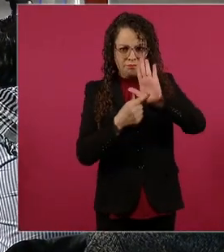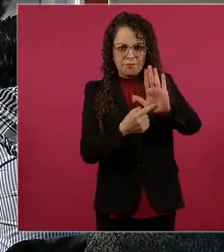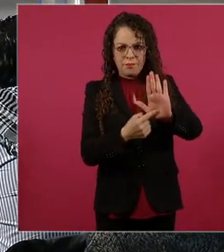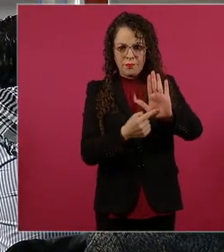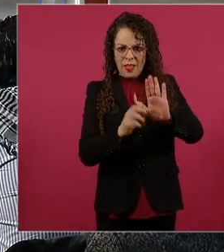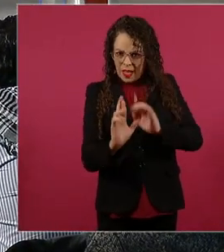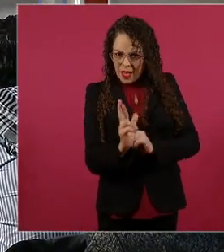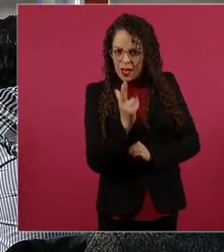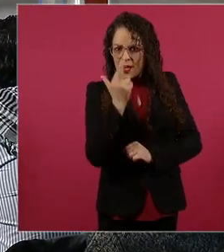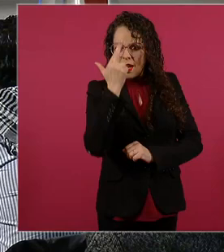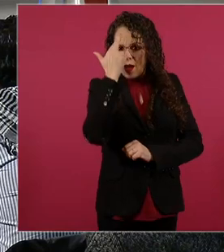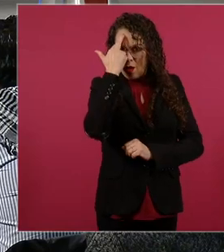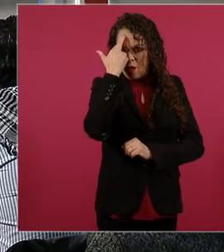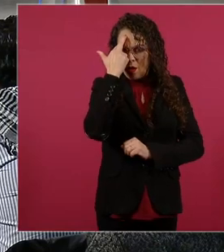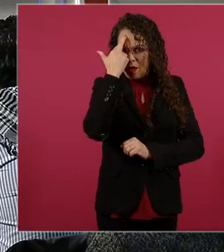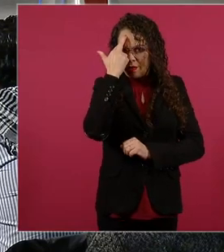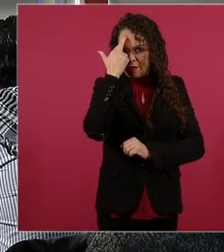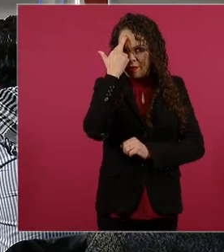tiempo ¿cuándo fue?